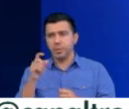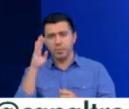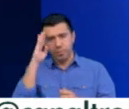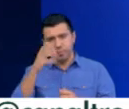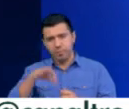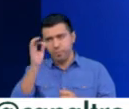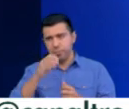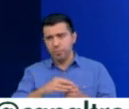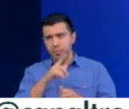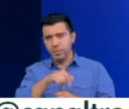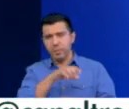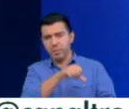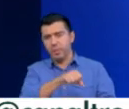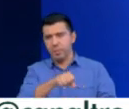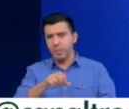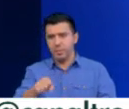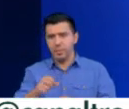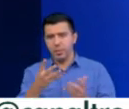equipos incautados,